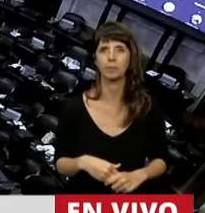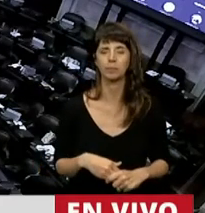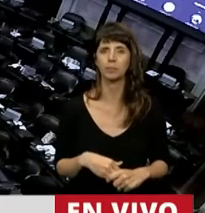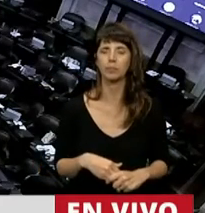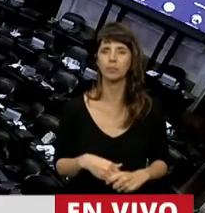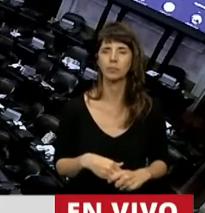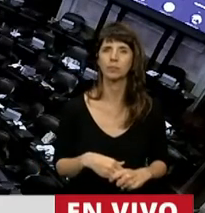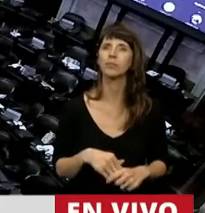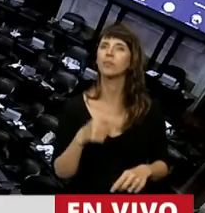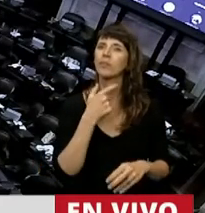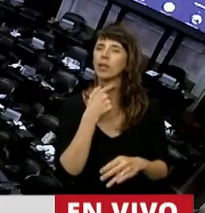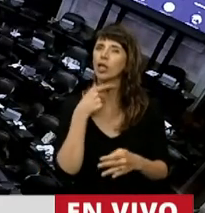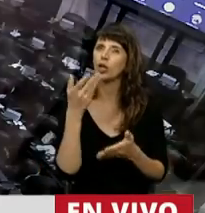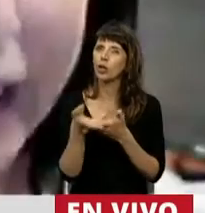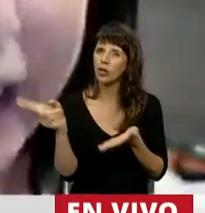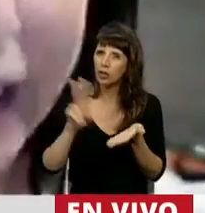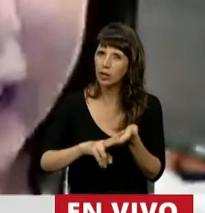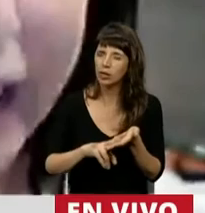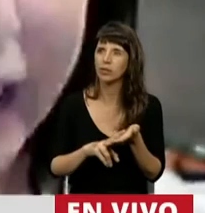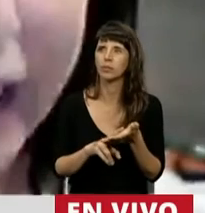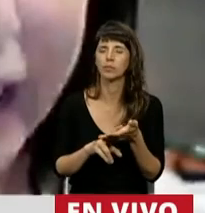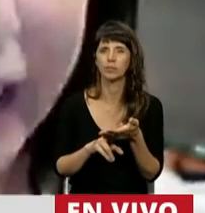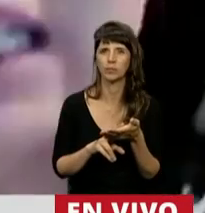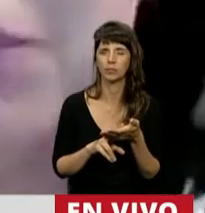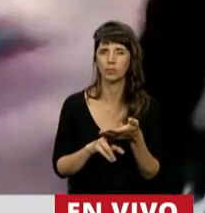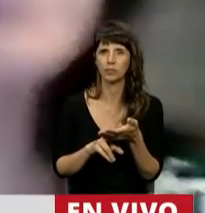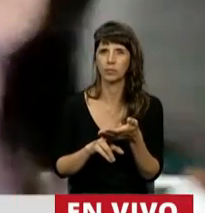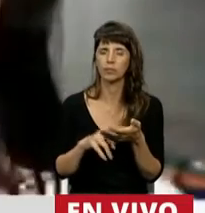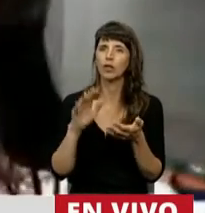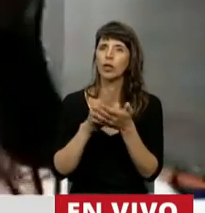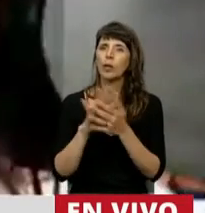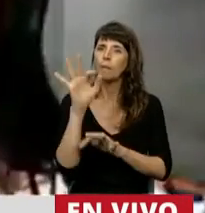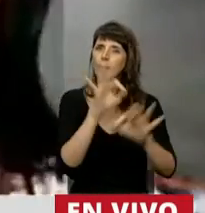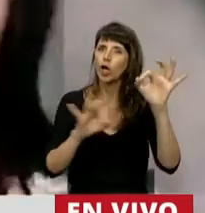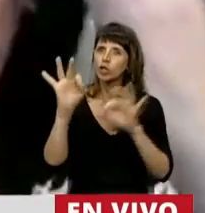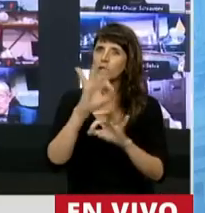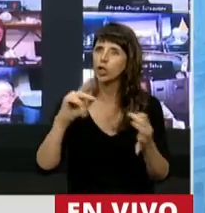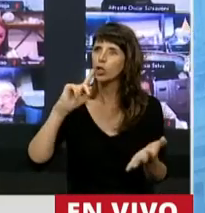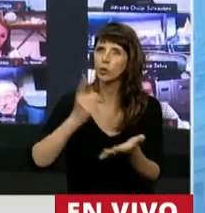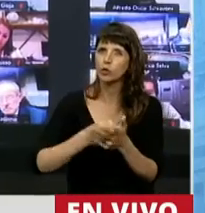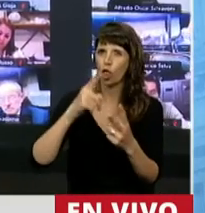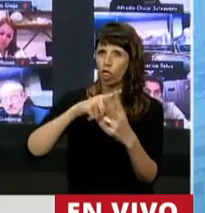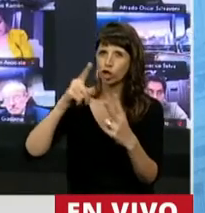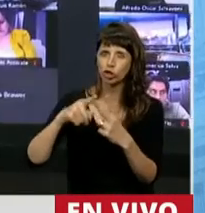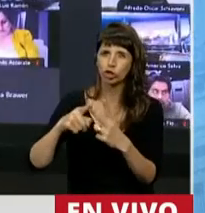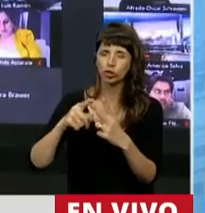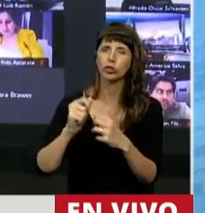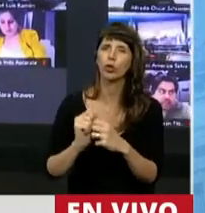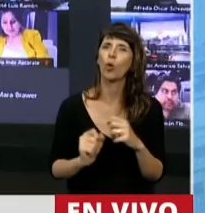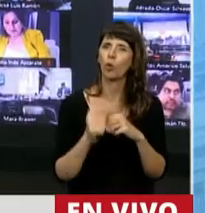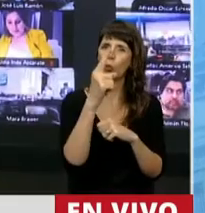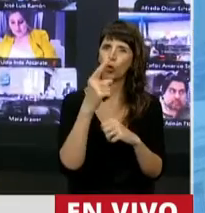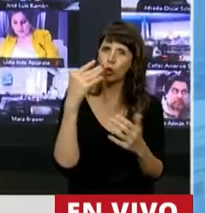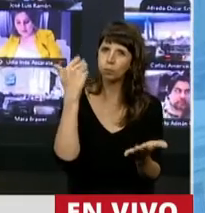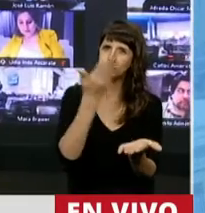Yo vuelvo a reiterar aquel pedido de proyecto de resolución, los dos proyectos de resolución, uno